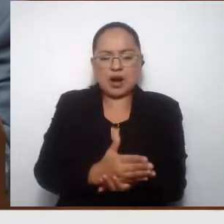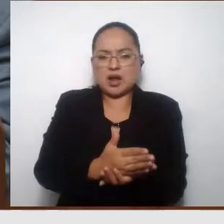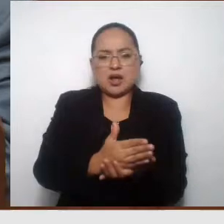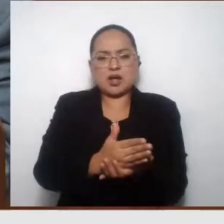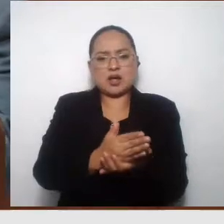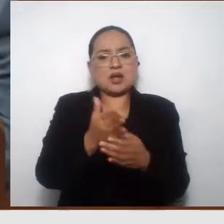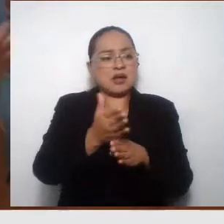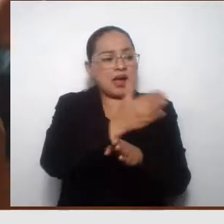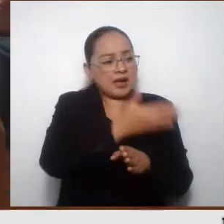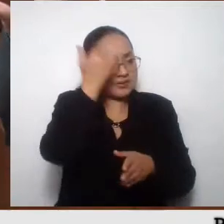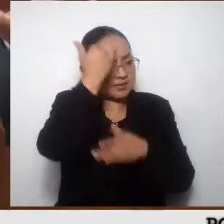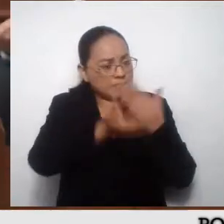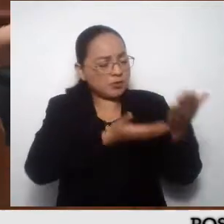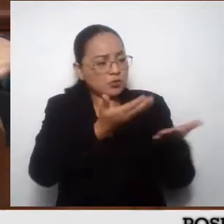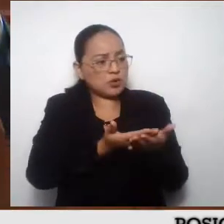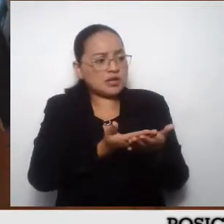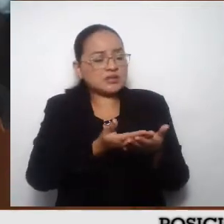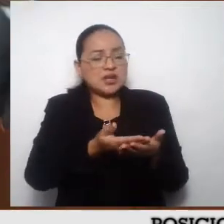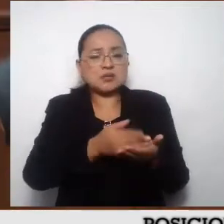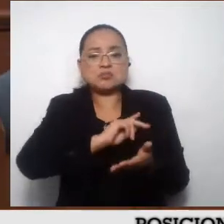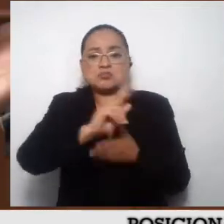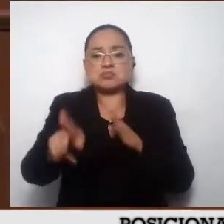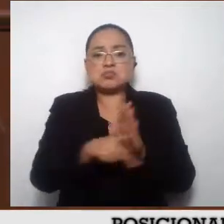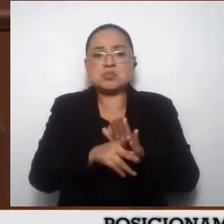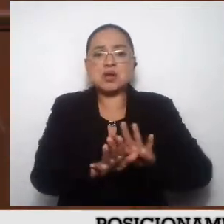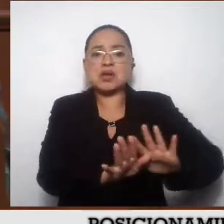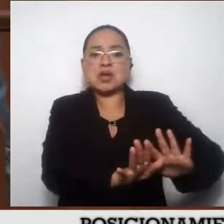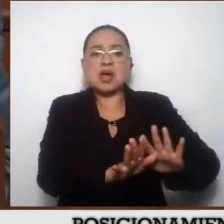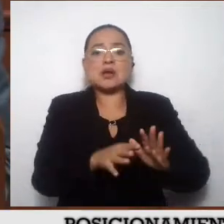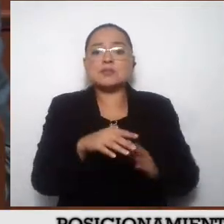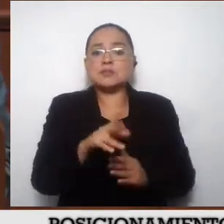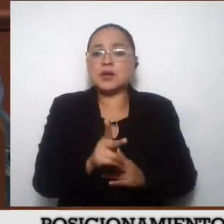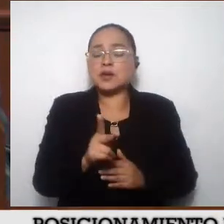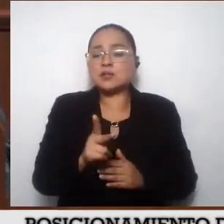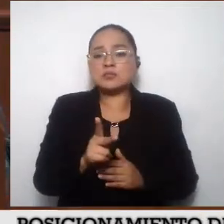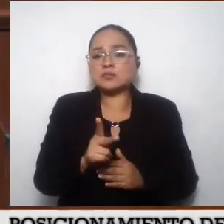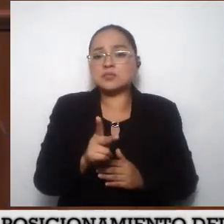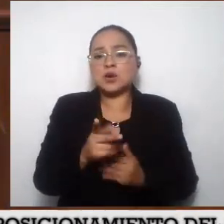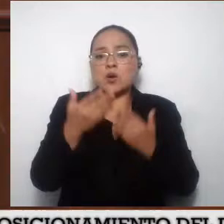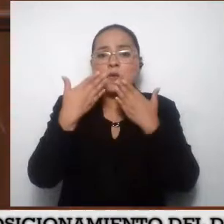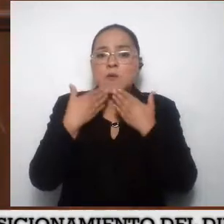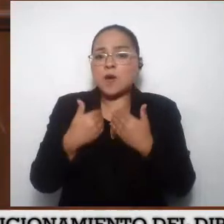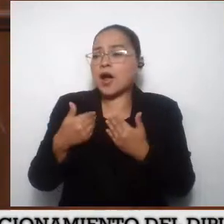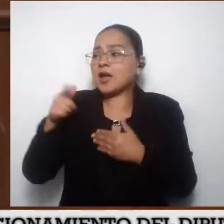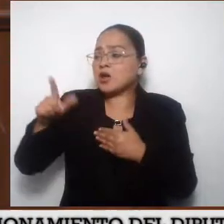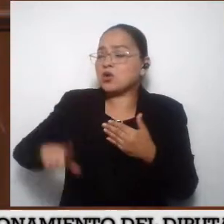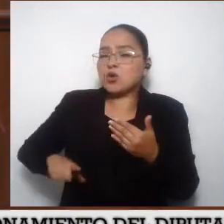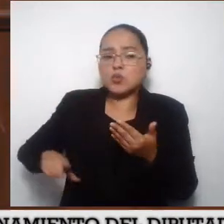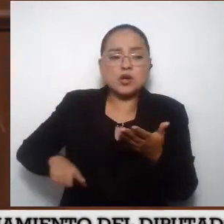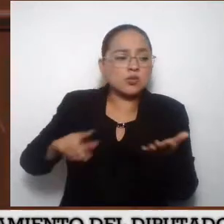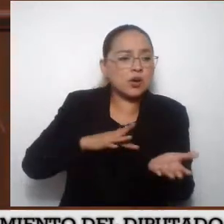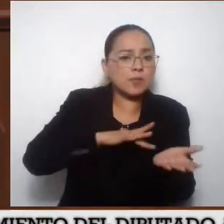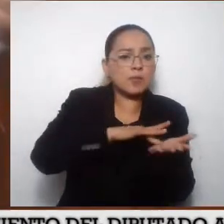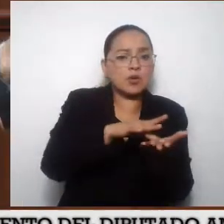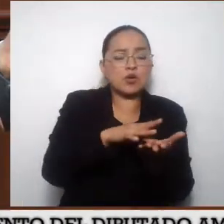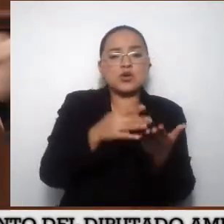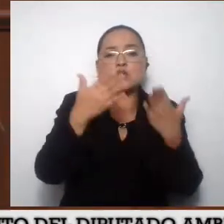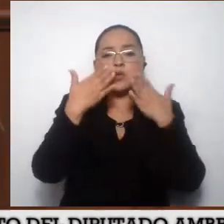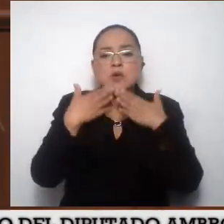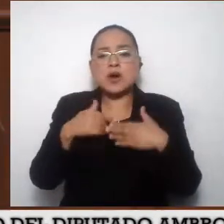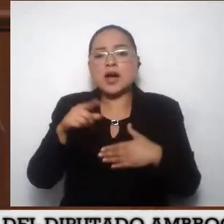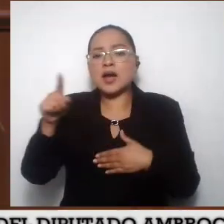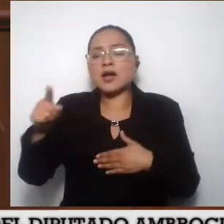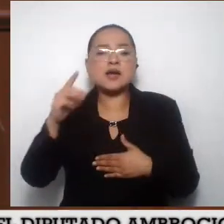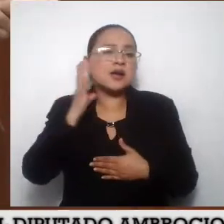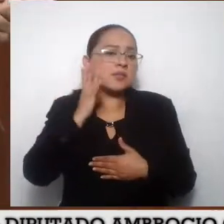ciudadanas que a veces se quedan ahí con la pura intención porque no tienen el aliento del gobierno, porque no tienen el aliento del Congreso del